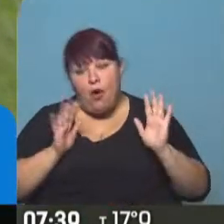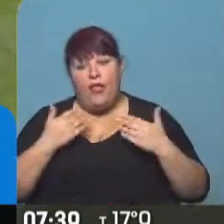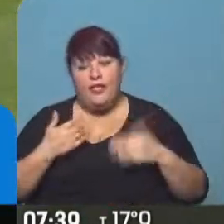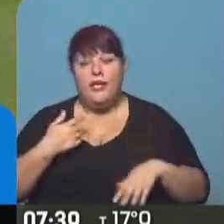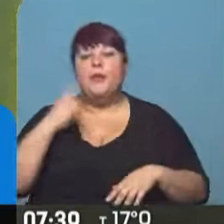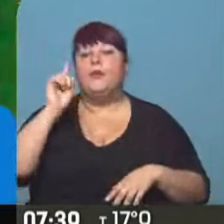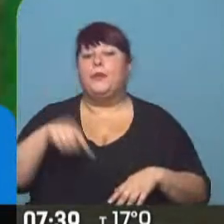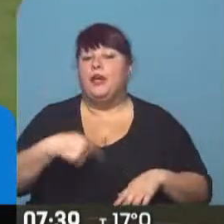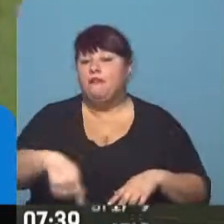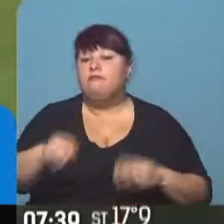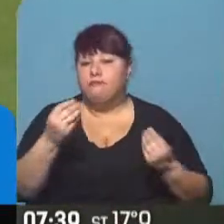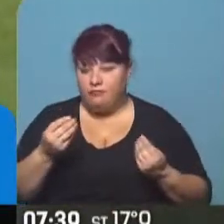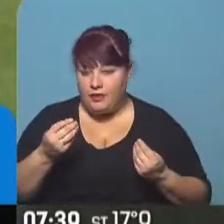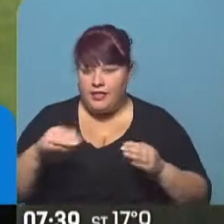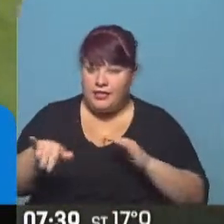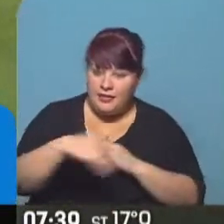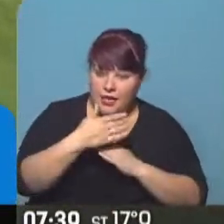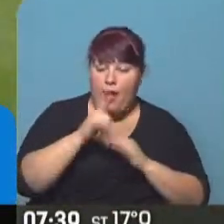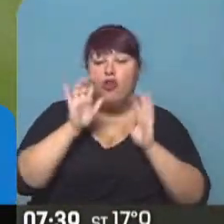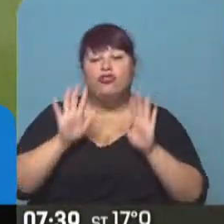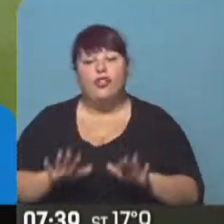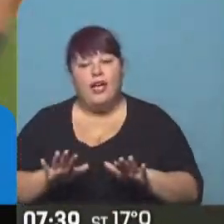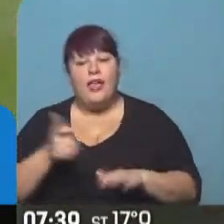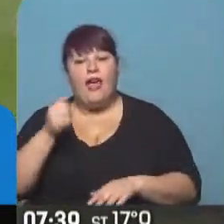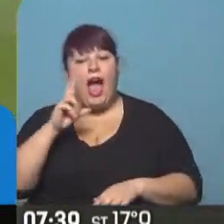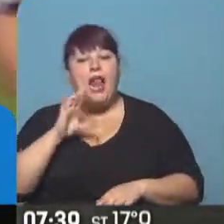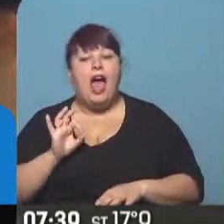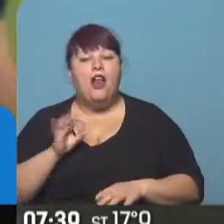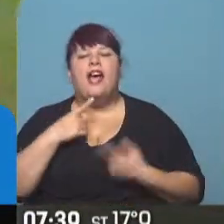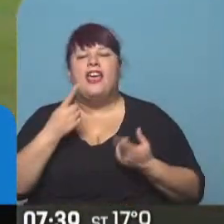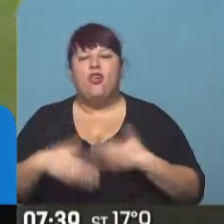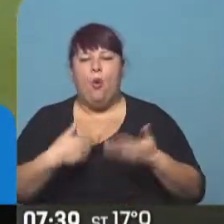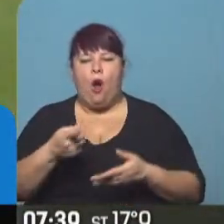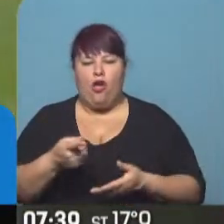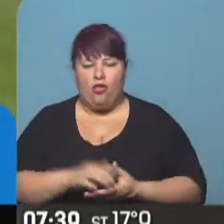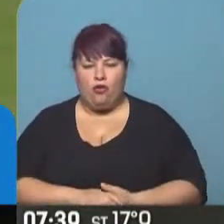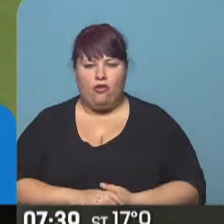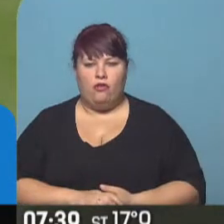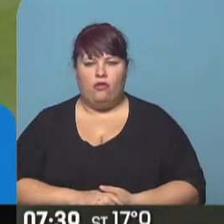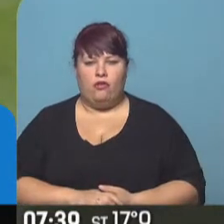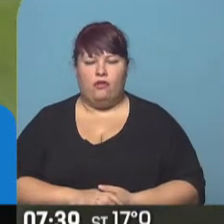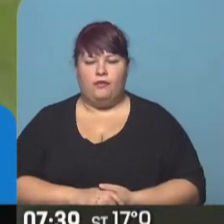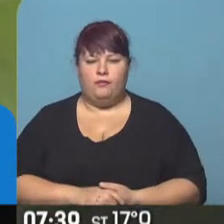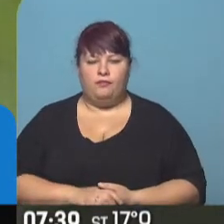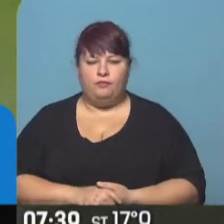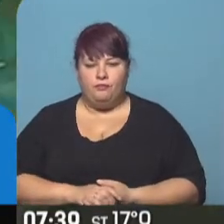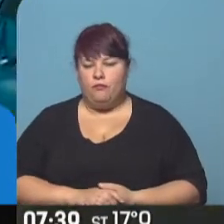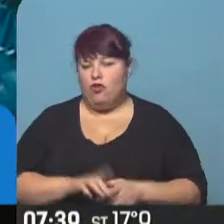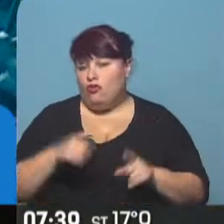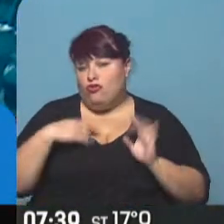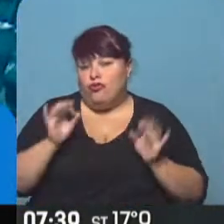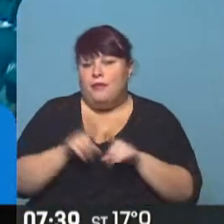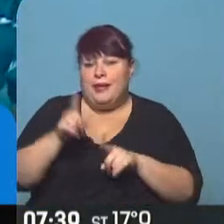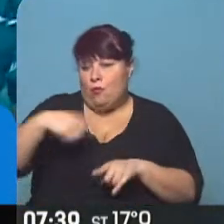desencadenante en estas horas. ¿Se va o no se va Alario? Escuchamos al futbolista. Sé lo mismo que ustedes,